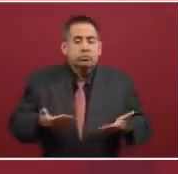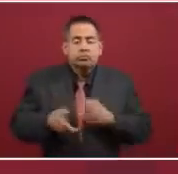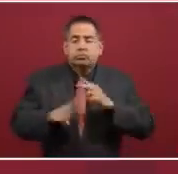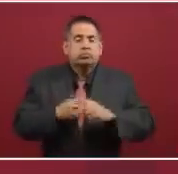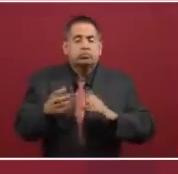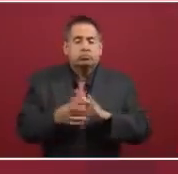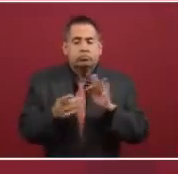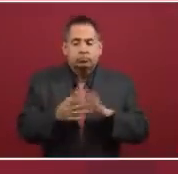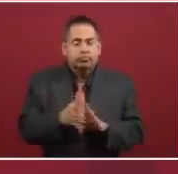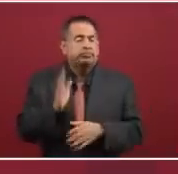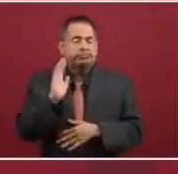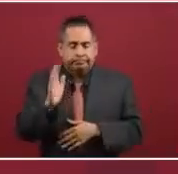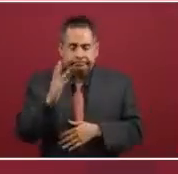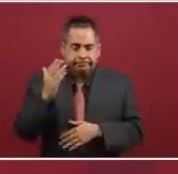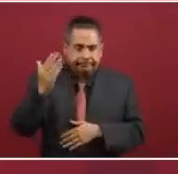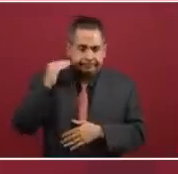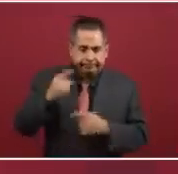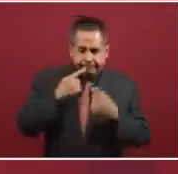hacer? Ya se hizo